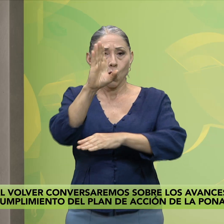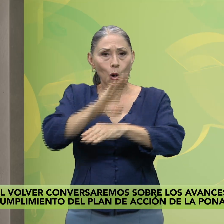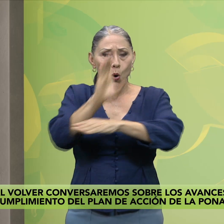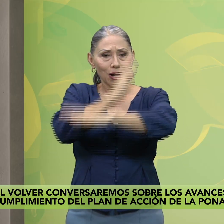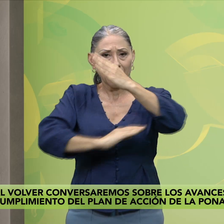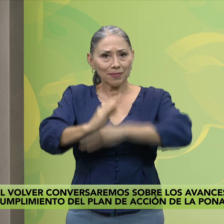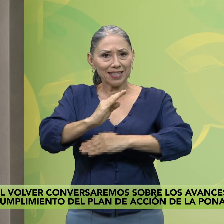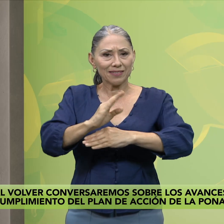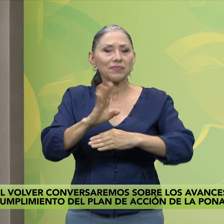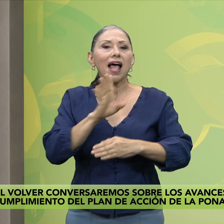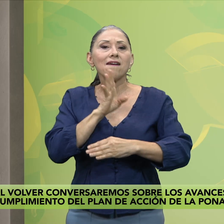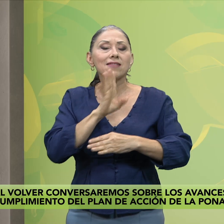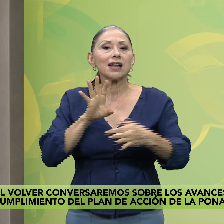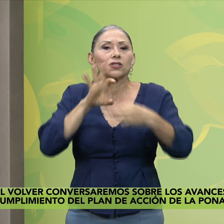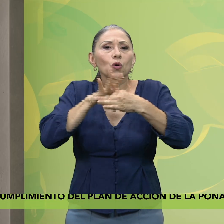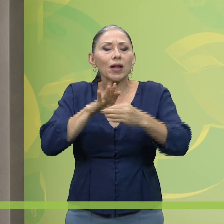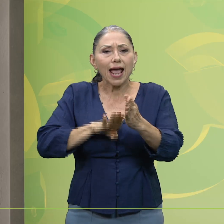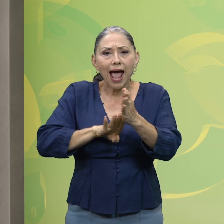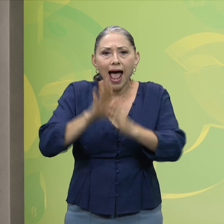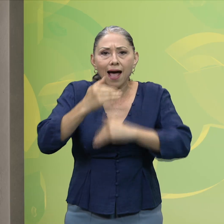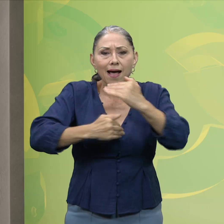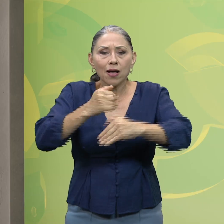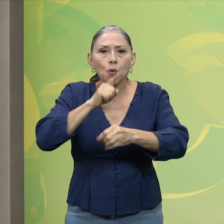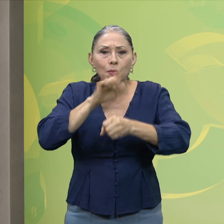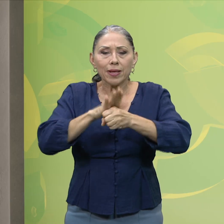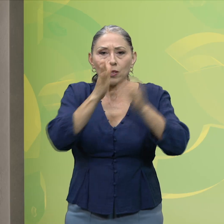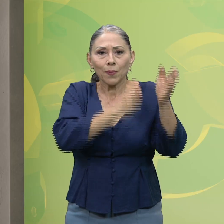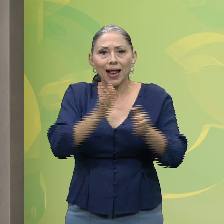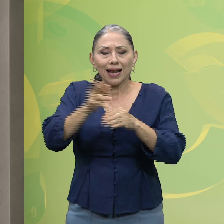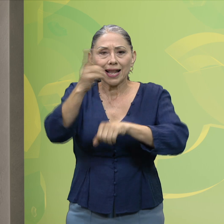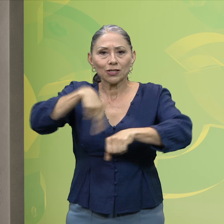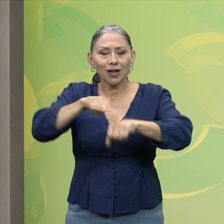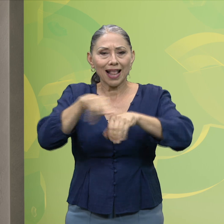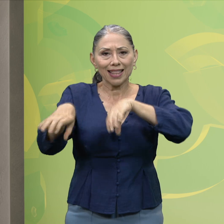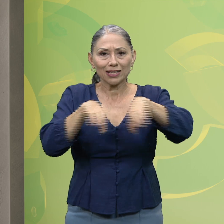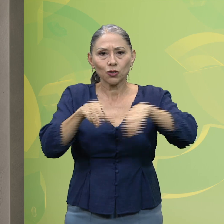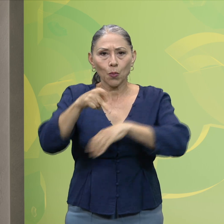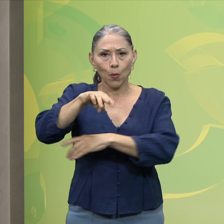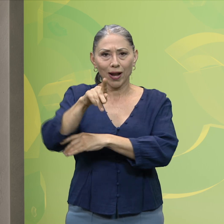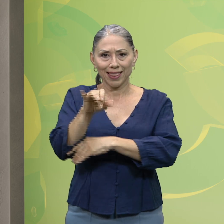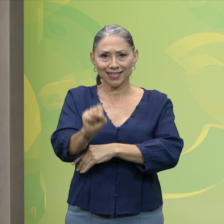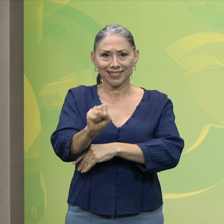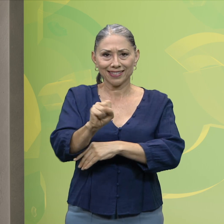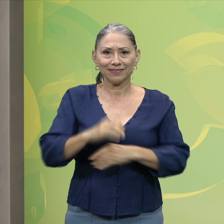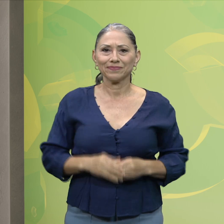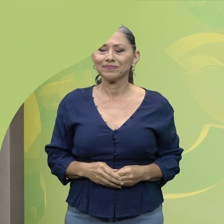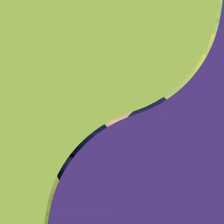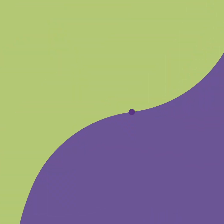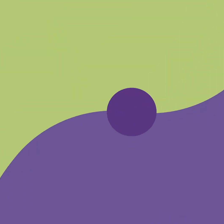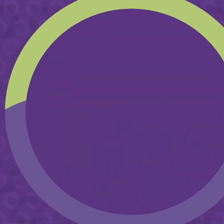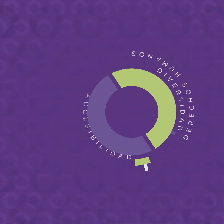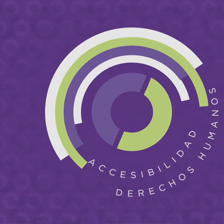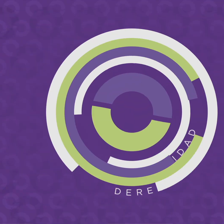sobre los avances en el cumplimiento del Plan Nacional de Acción de la PONADIS.